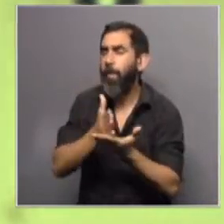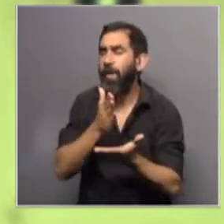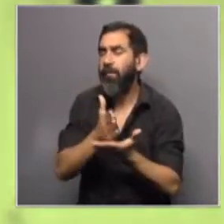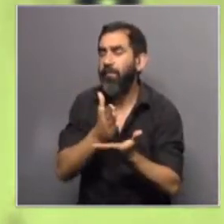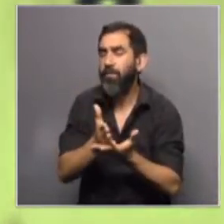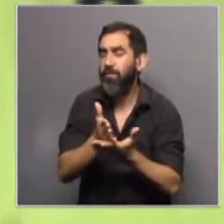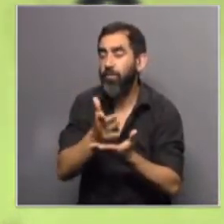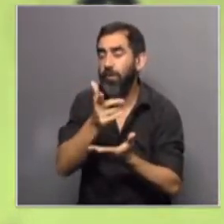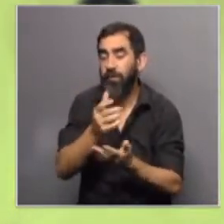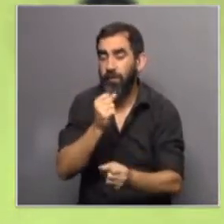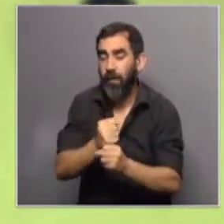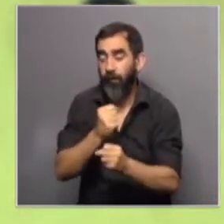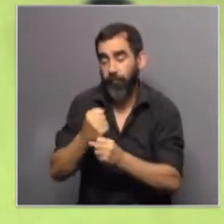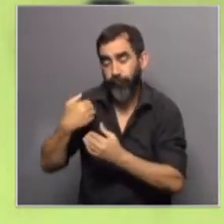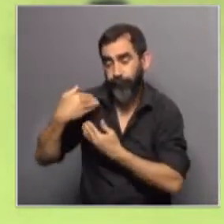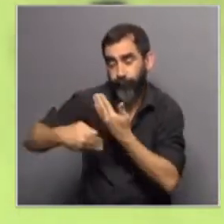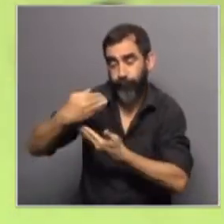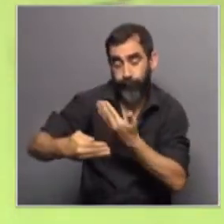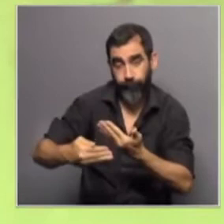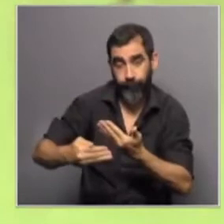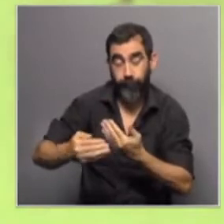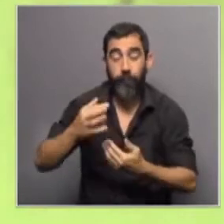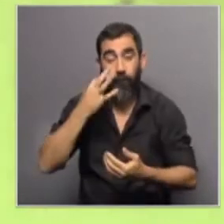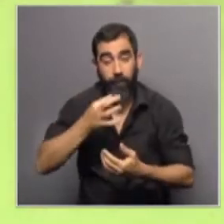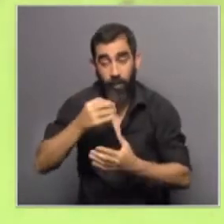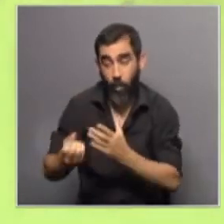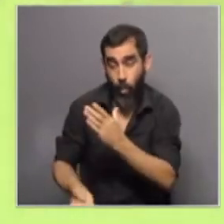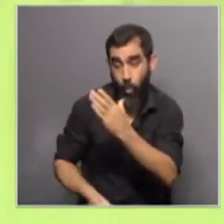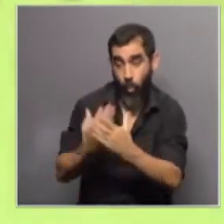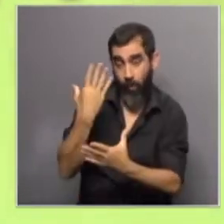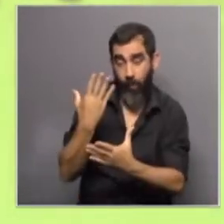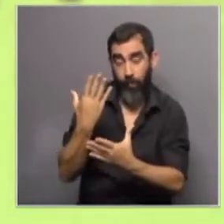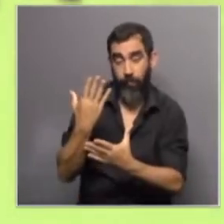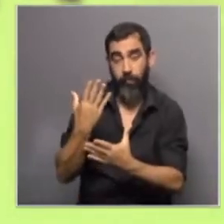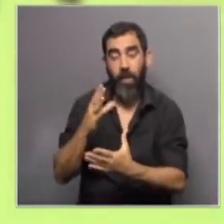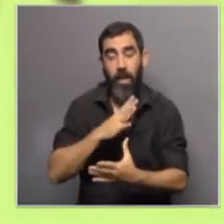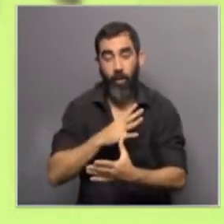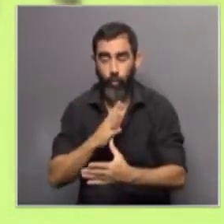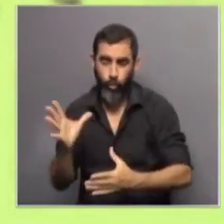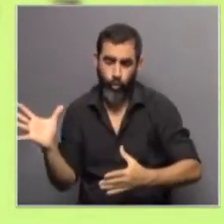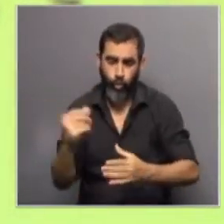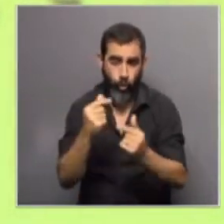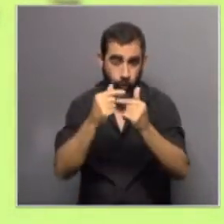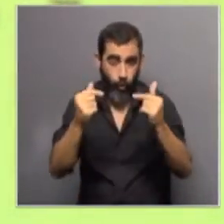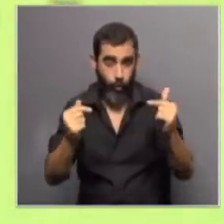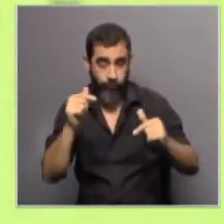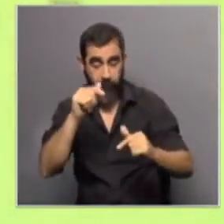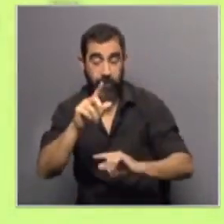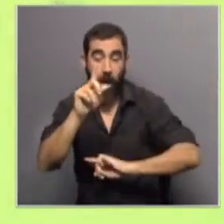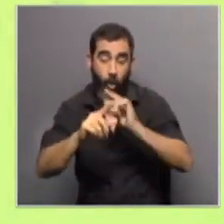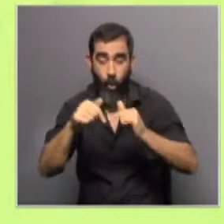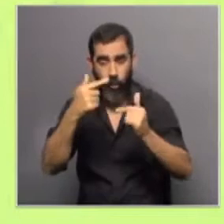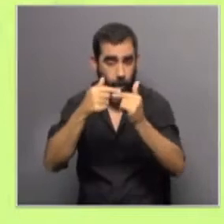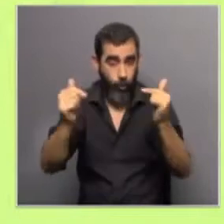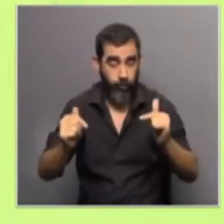tarea que está en curso. Lo verdaderamente novedoso es encontrar todas estas propiedades y algunas